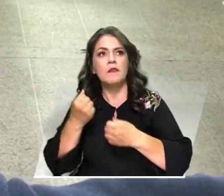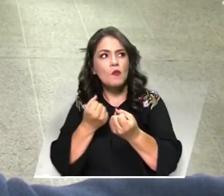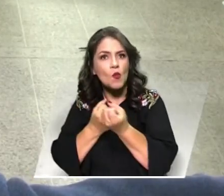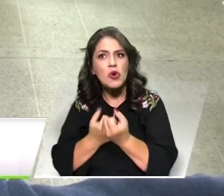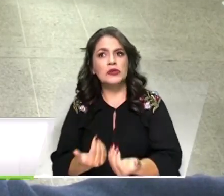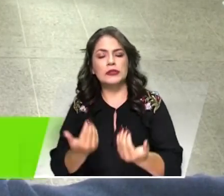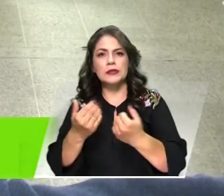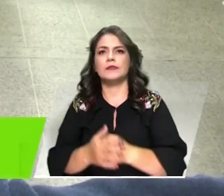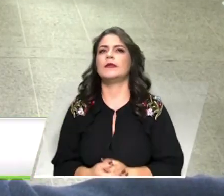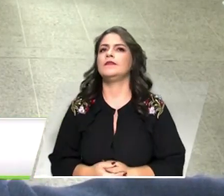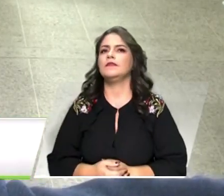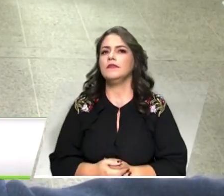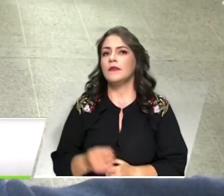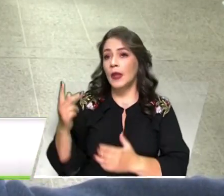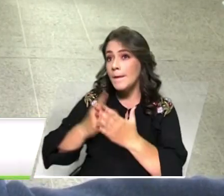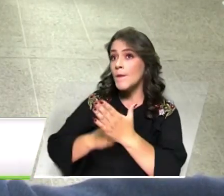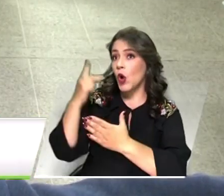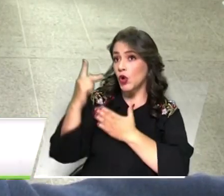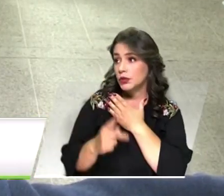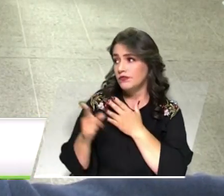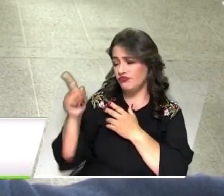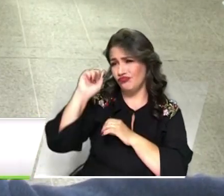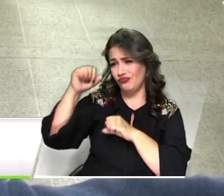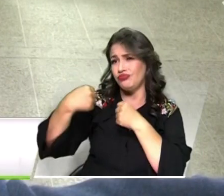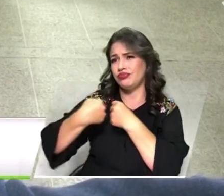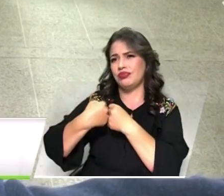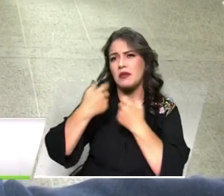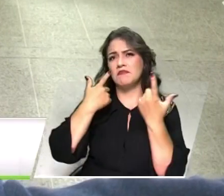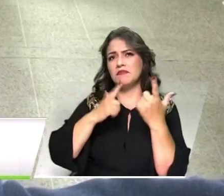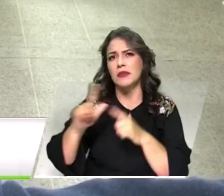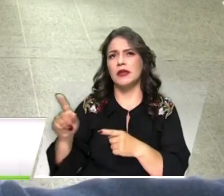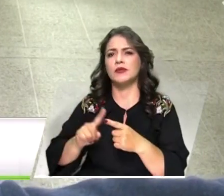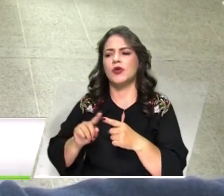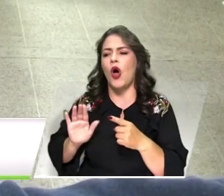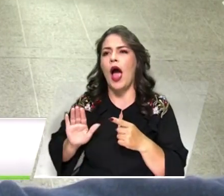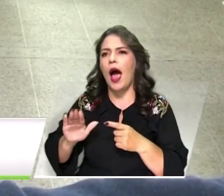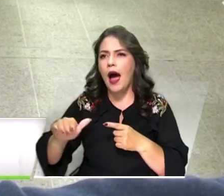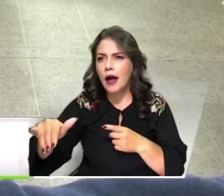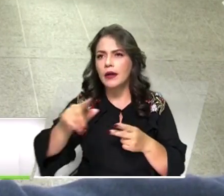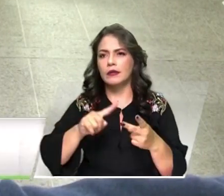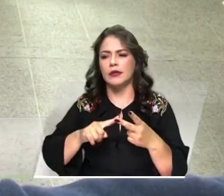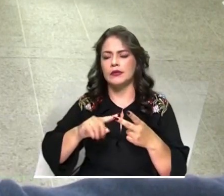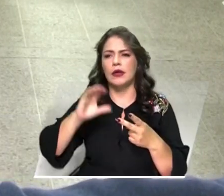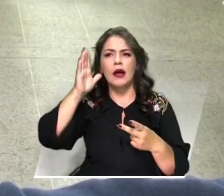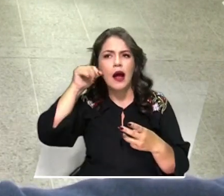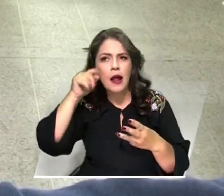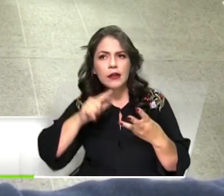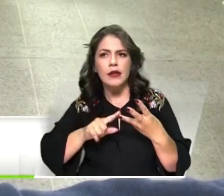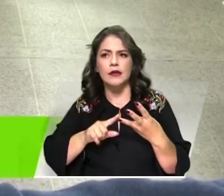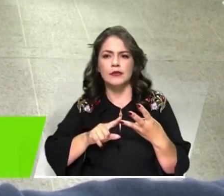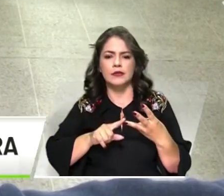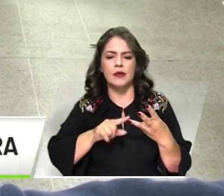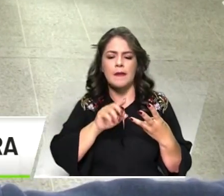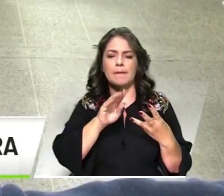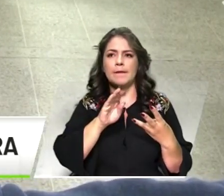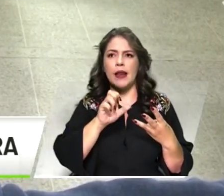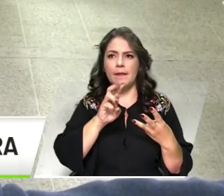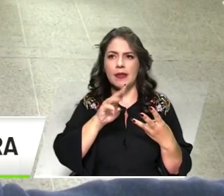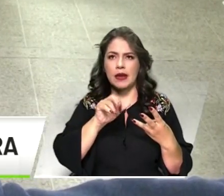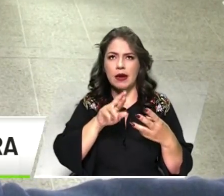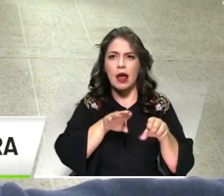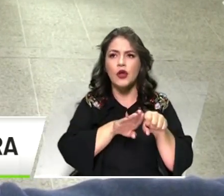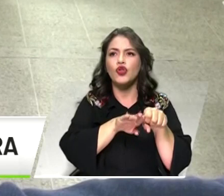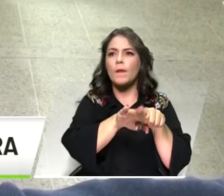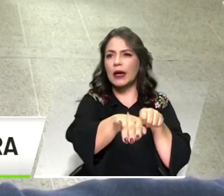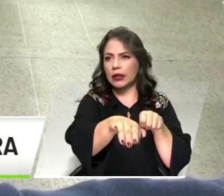ya con convenio firmado, como Andes, Caldas, Belmira y Don Matías, y tenemos otros que van en